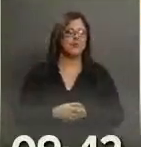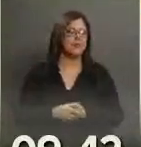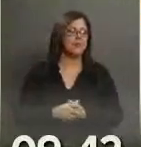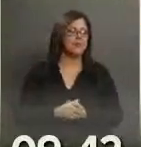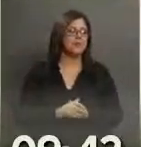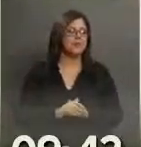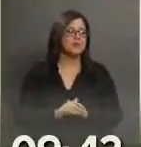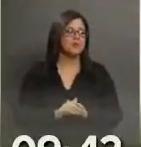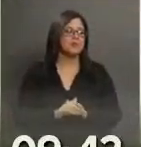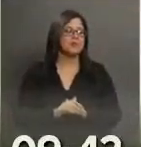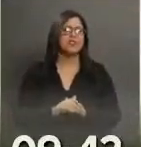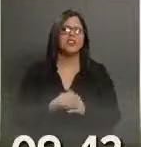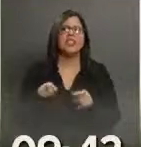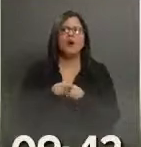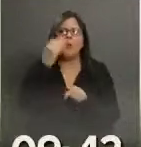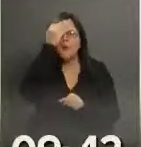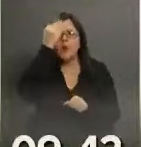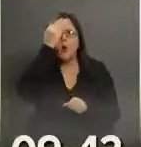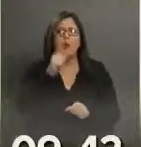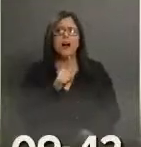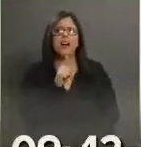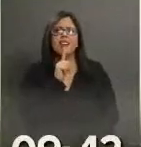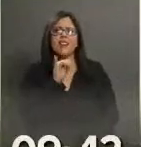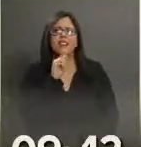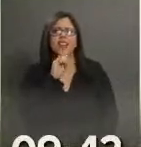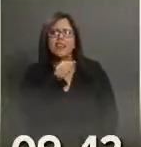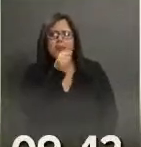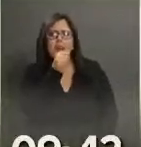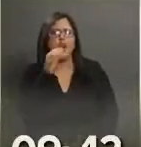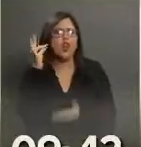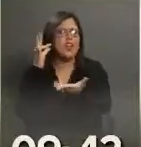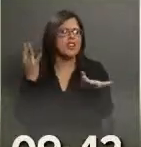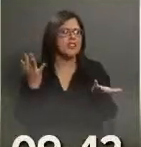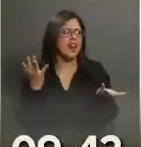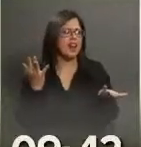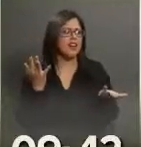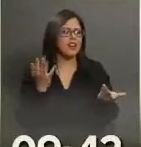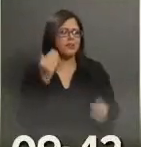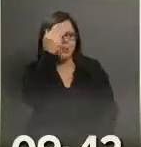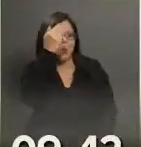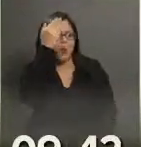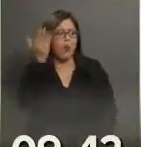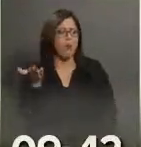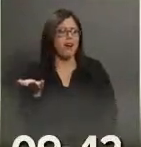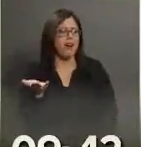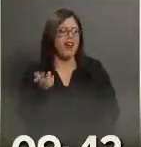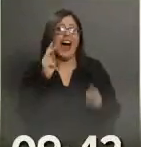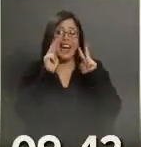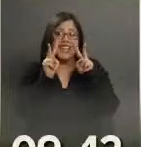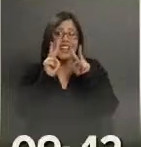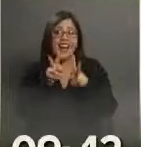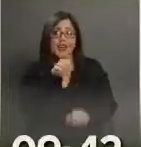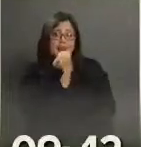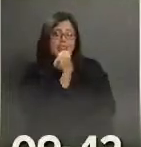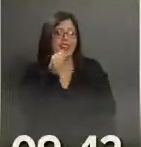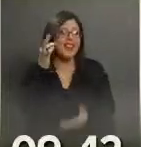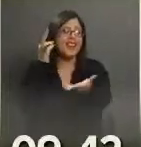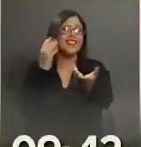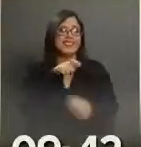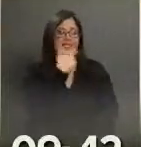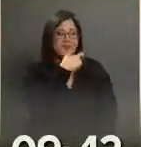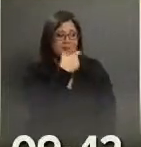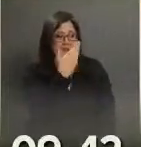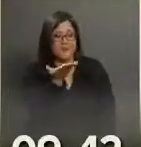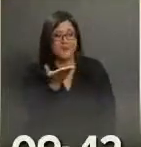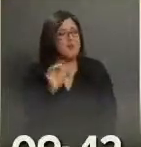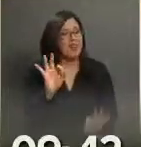Titi, porque me preocupa la seguridad de todo nuestro equipo ahí en Punta Arenas. Mira, ahí está nuestra Titi.